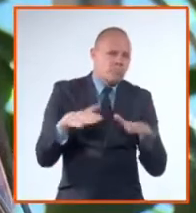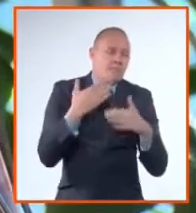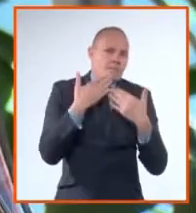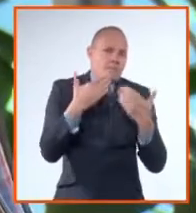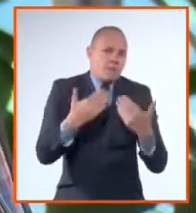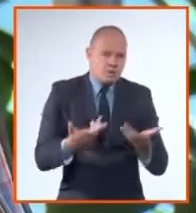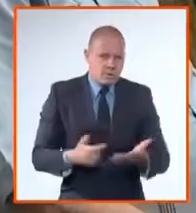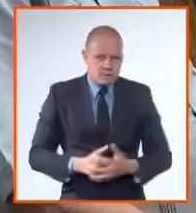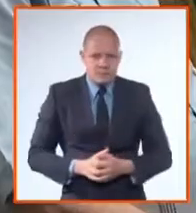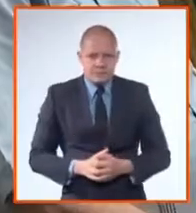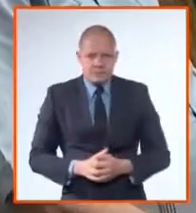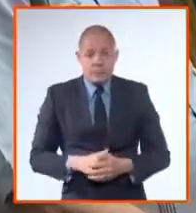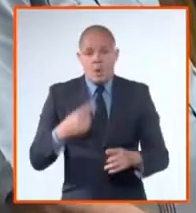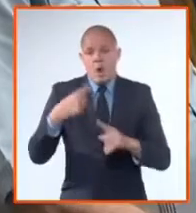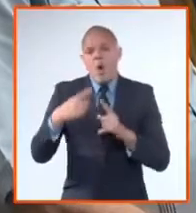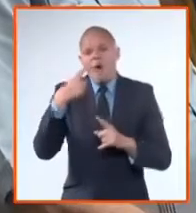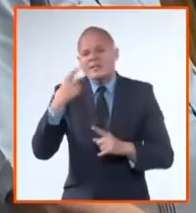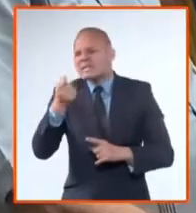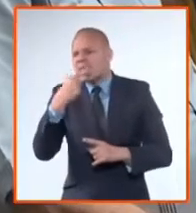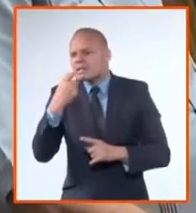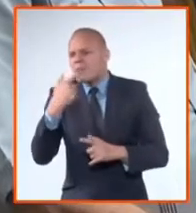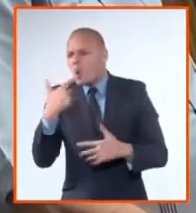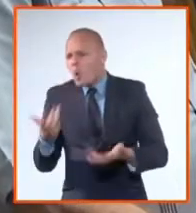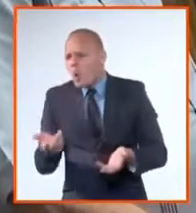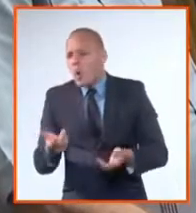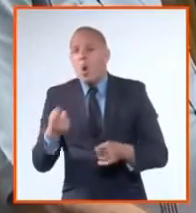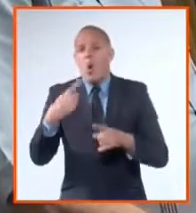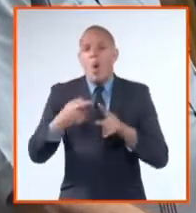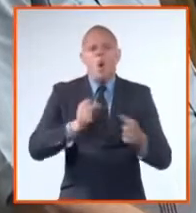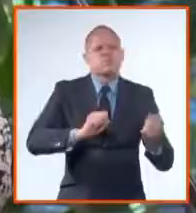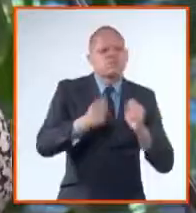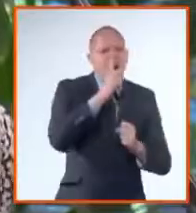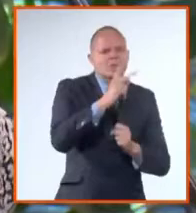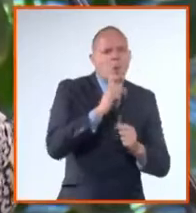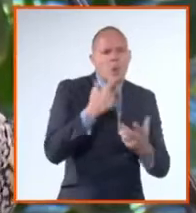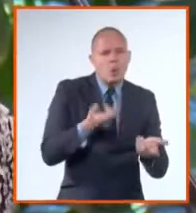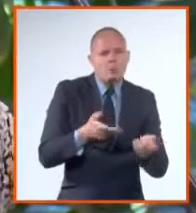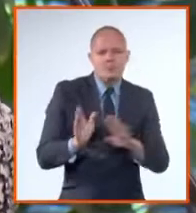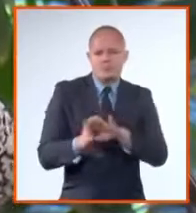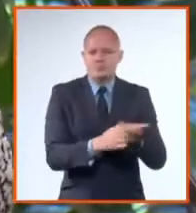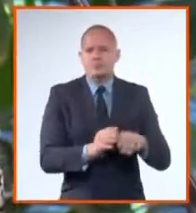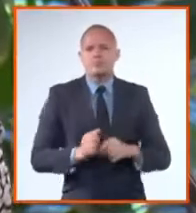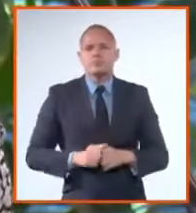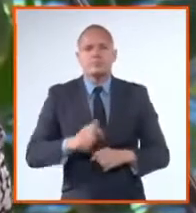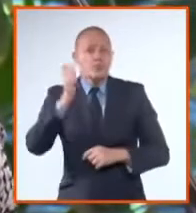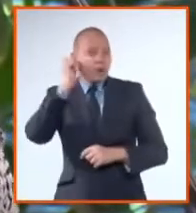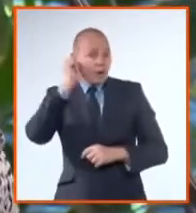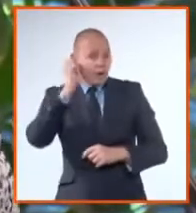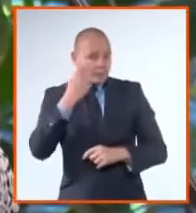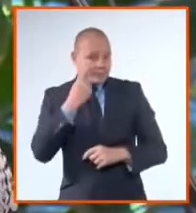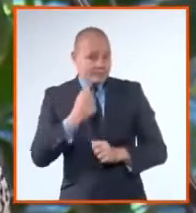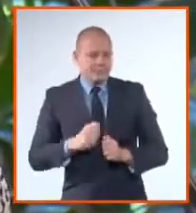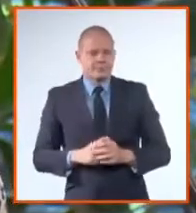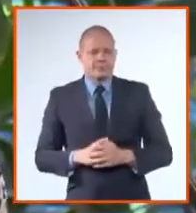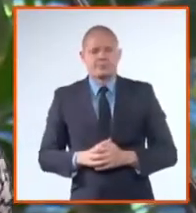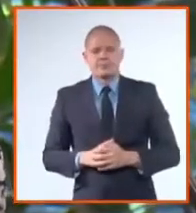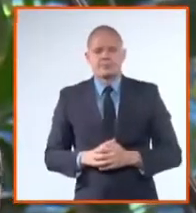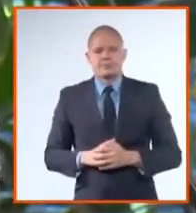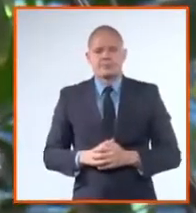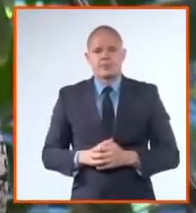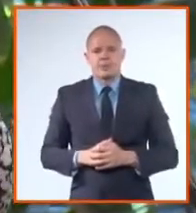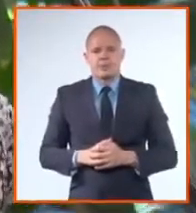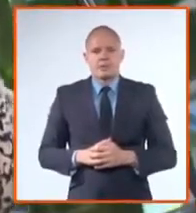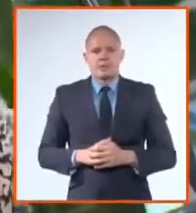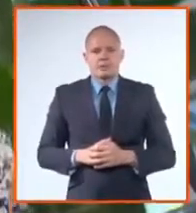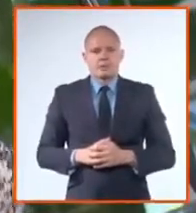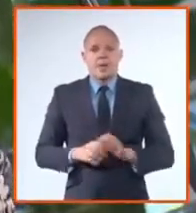más orientado hacia los tratamientos y uno más orientado hacia el manejo epidemiológico como tal. Hay algo que fue lo que permitió